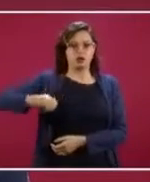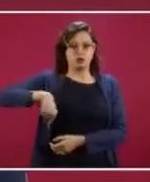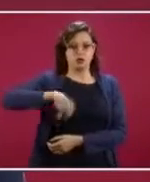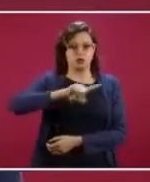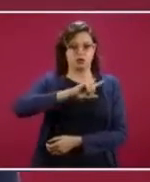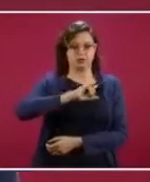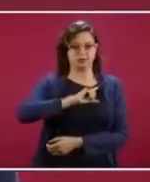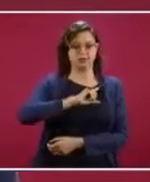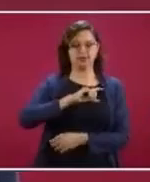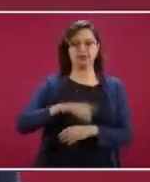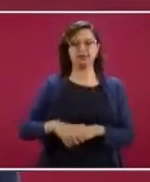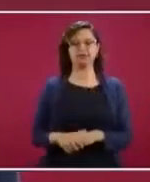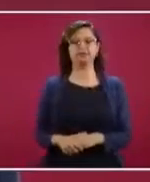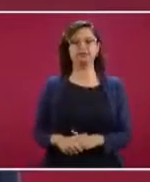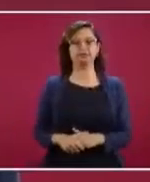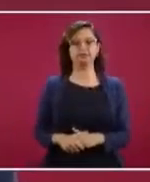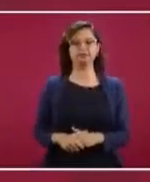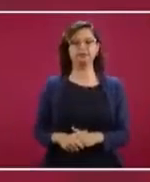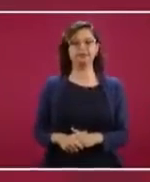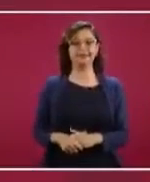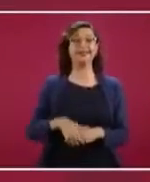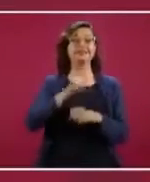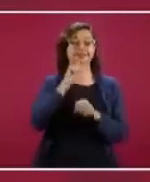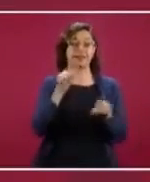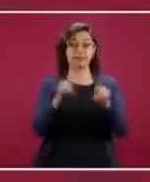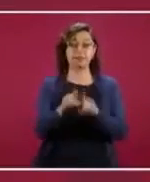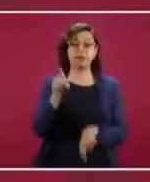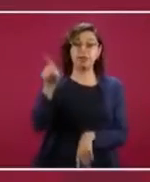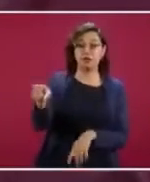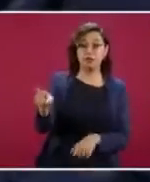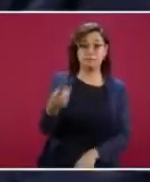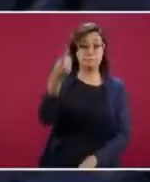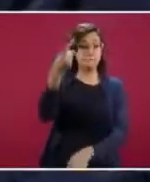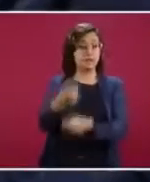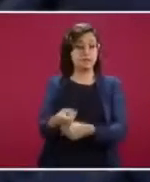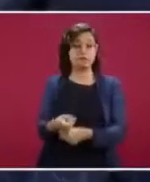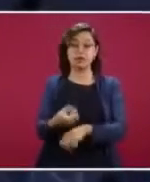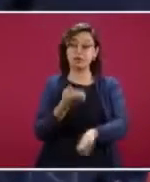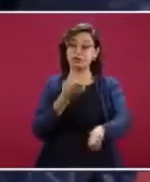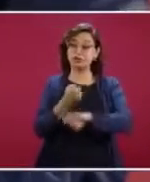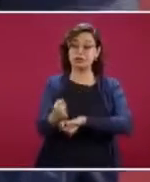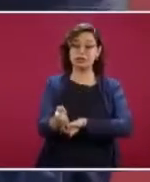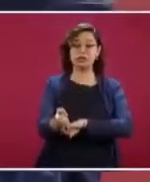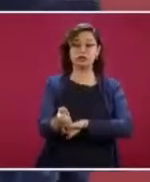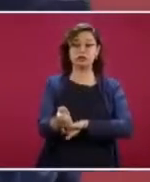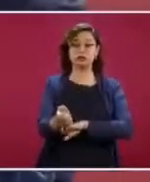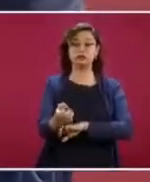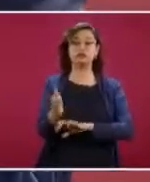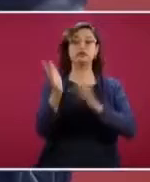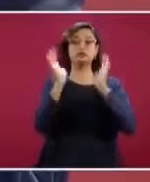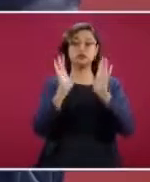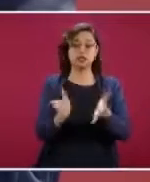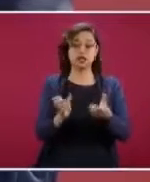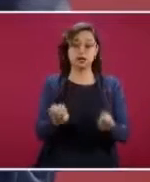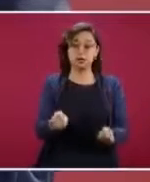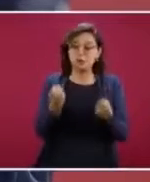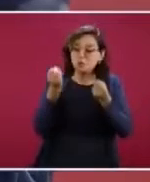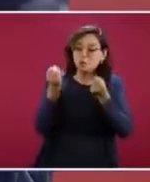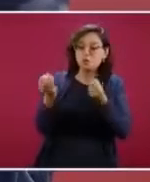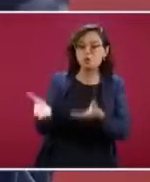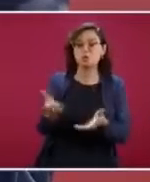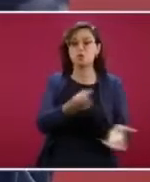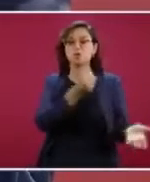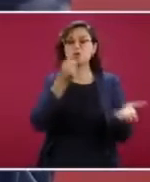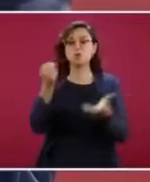Y es el primer estado en donde ya se están entregando los